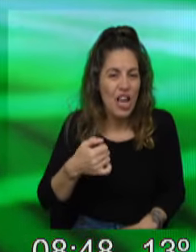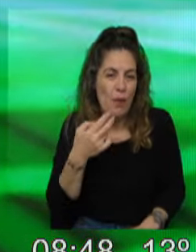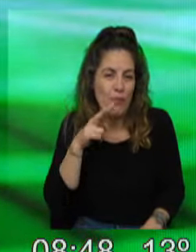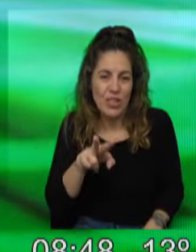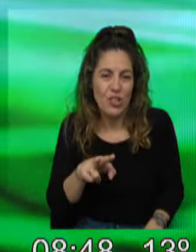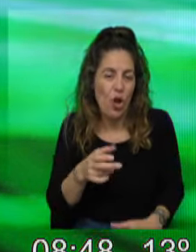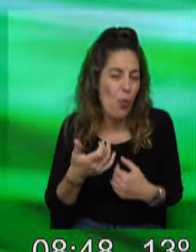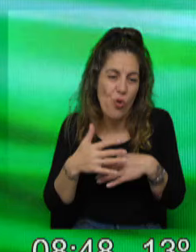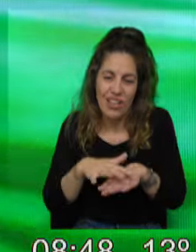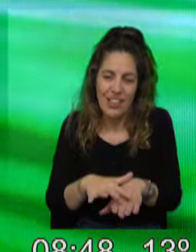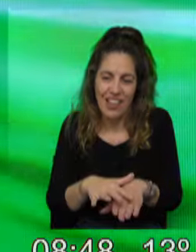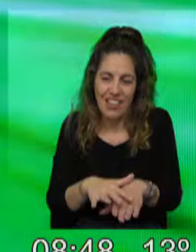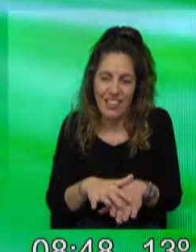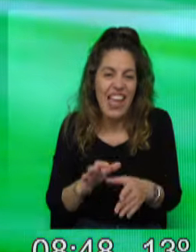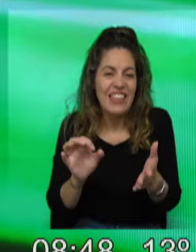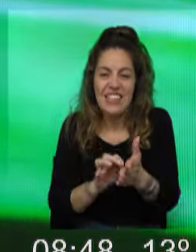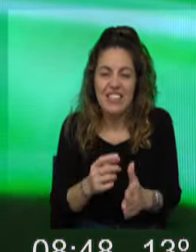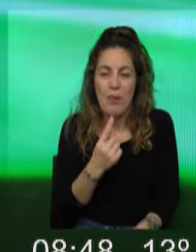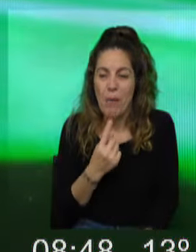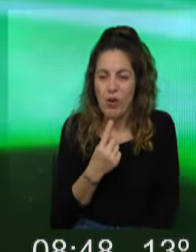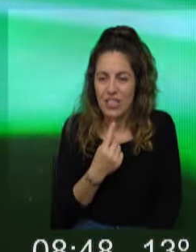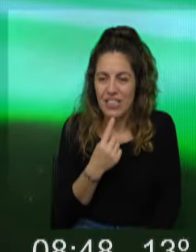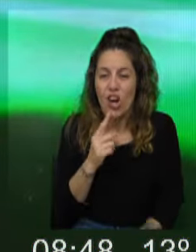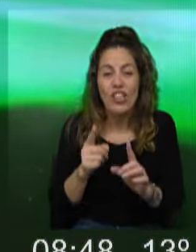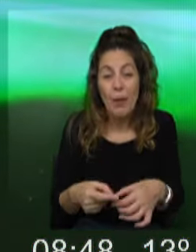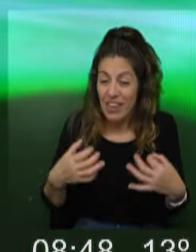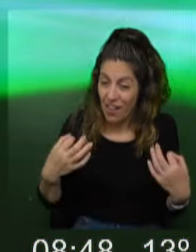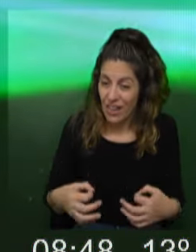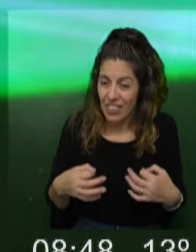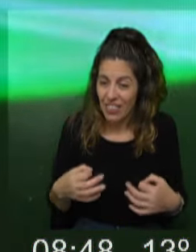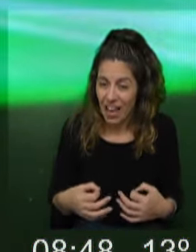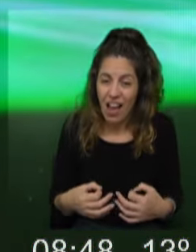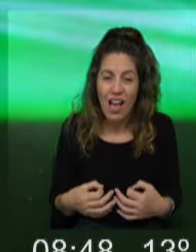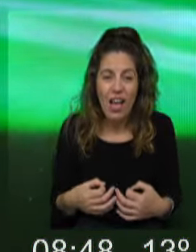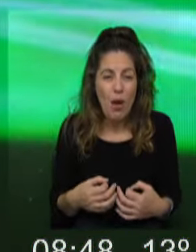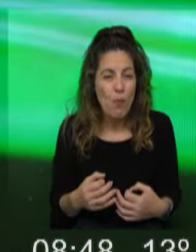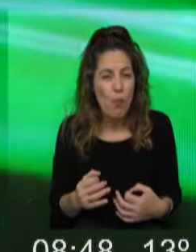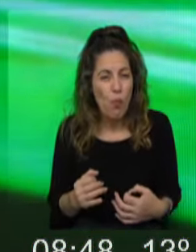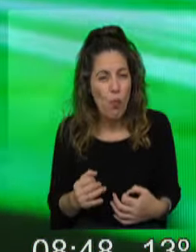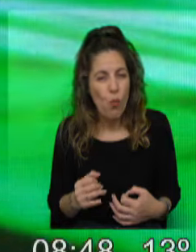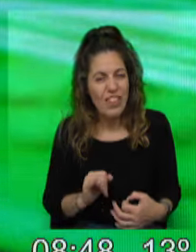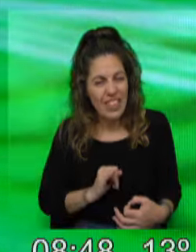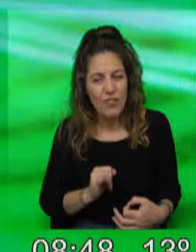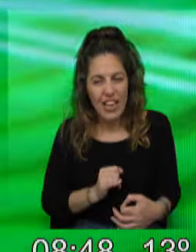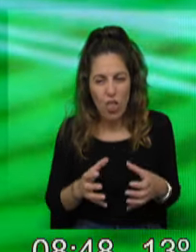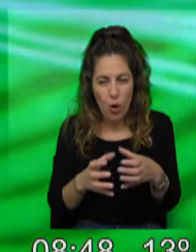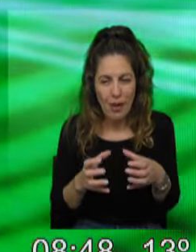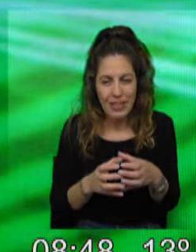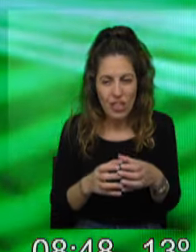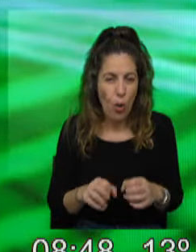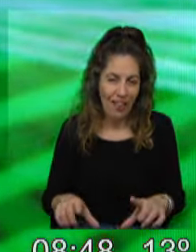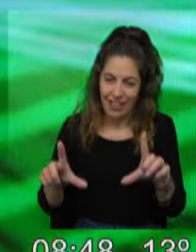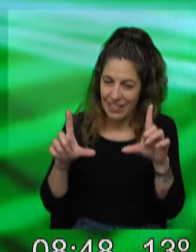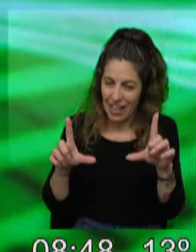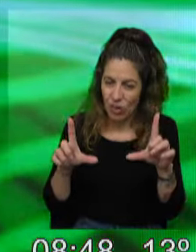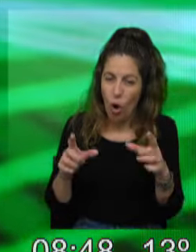como un integrante del sistema político también es cierto que está muy identificado el partido al candidato no una